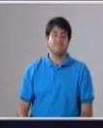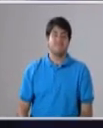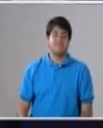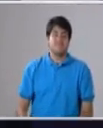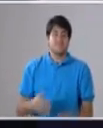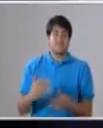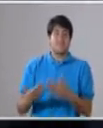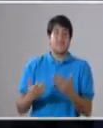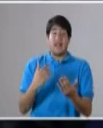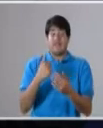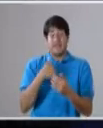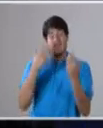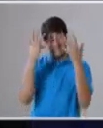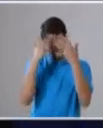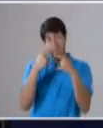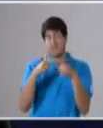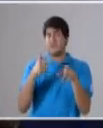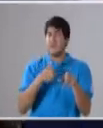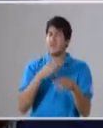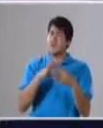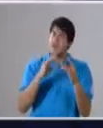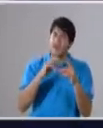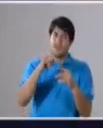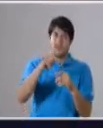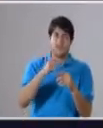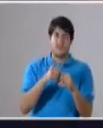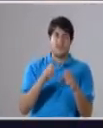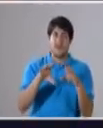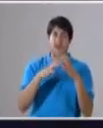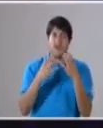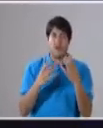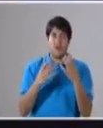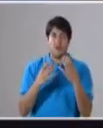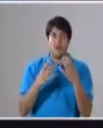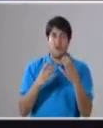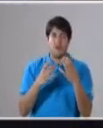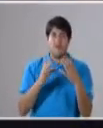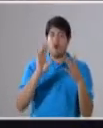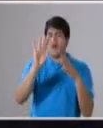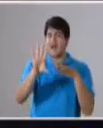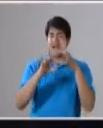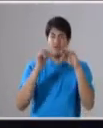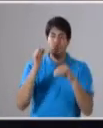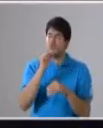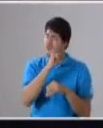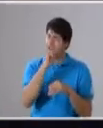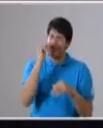pero yo ya le conté cómo Elvis Presley, Whitney Houston,